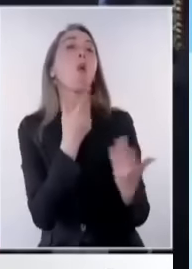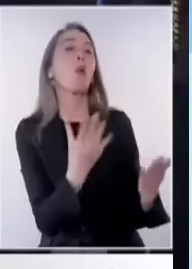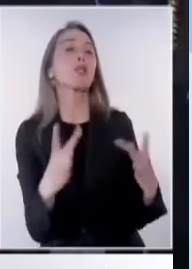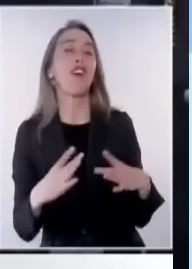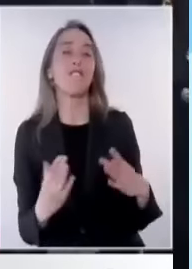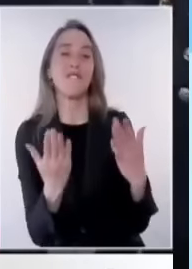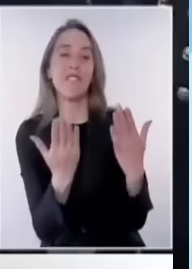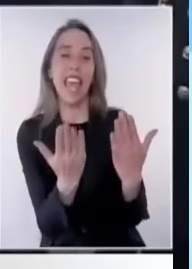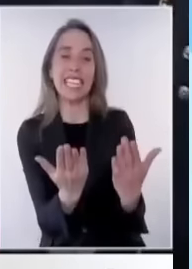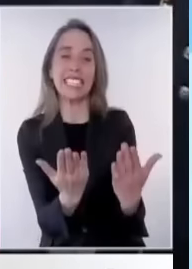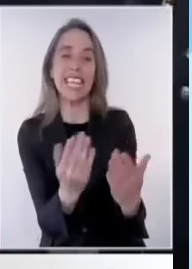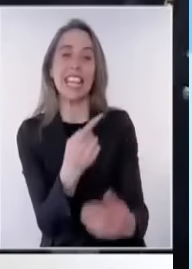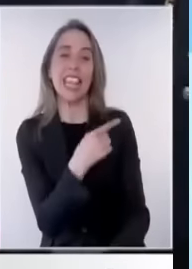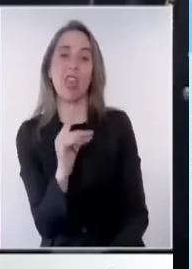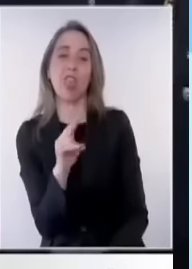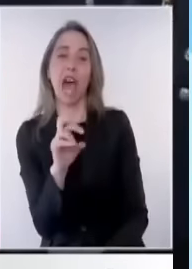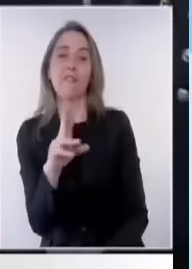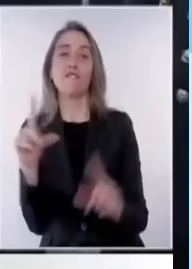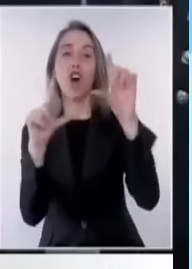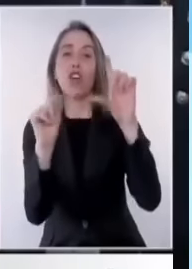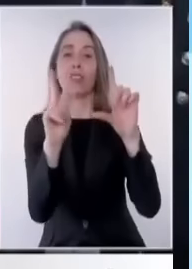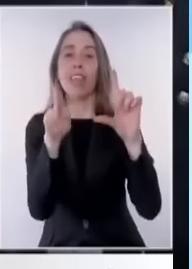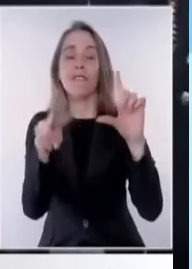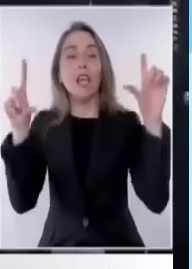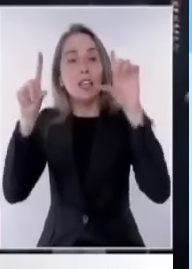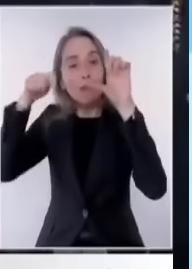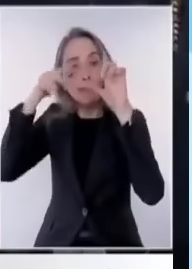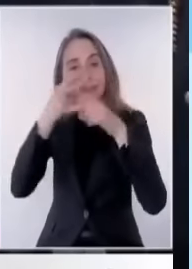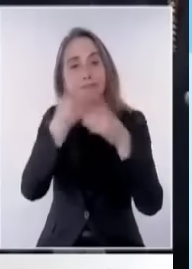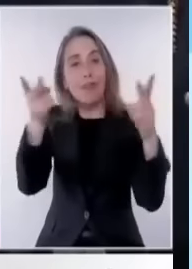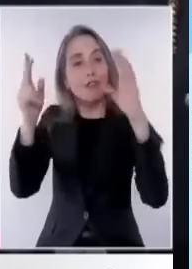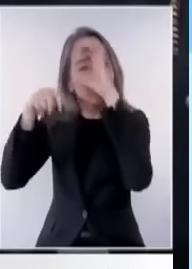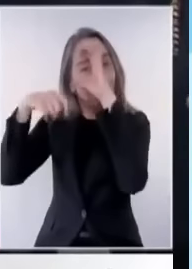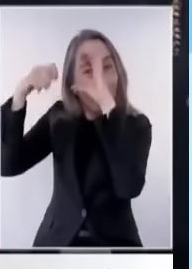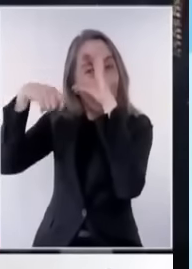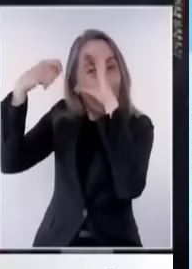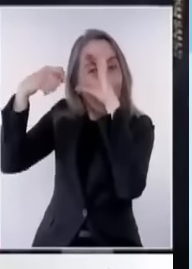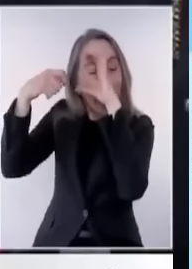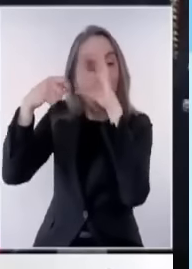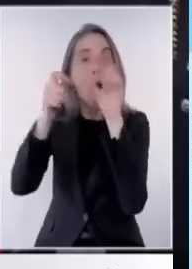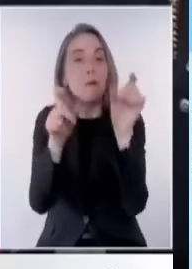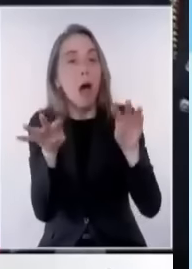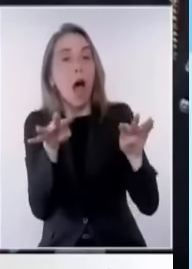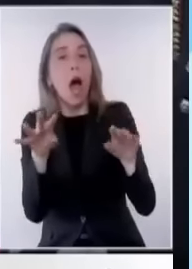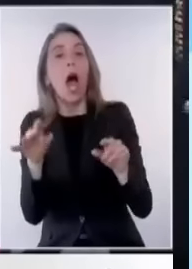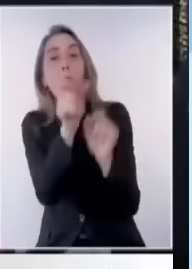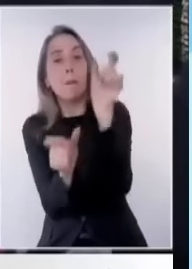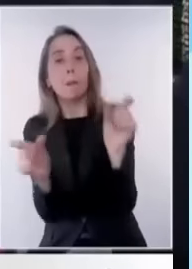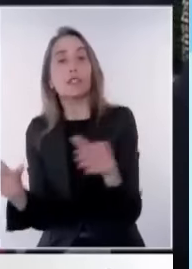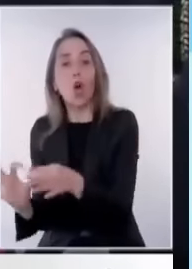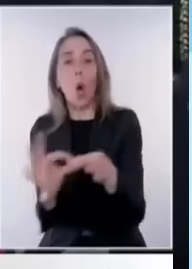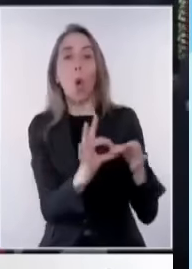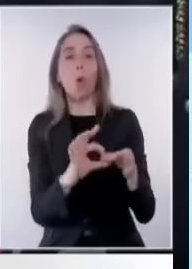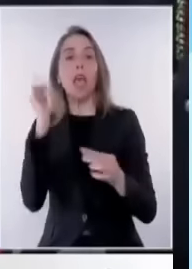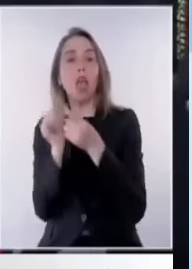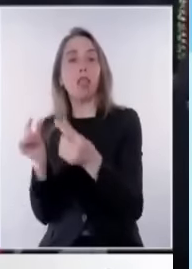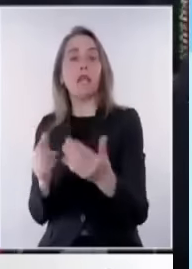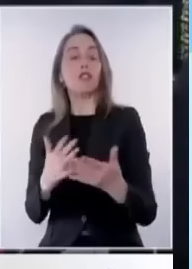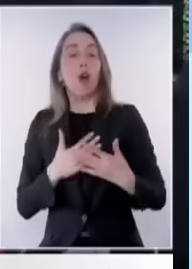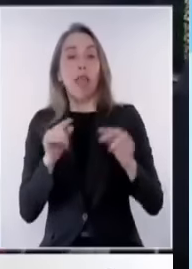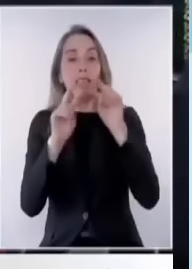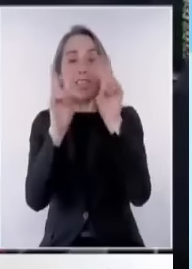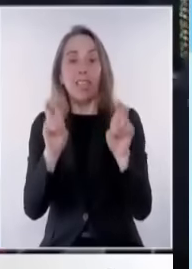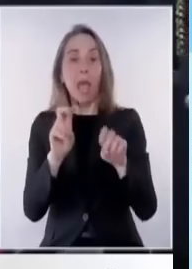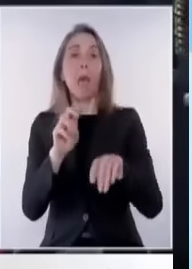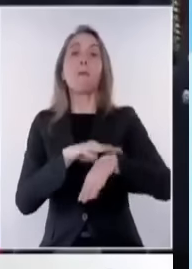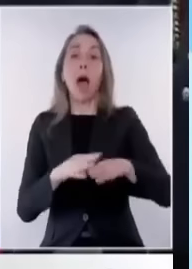y felicitaciones también a ti, Dauria TVN, por transmitir esto, porque va también generando cohesión nacional. Estos son los temas que nos dan unidad, así